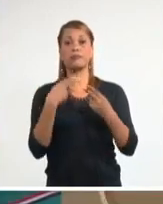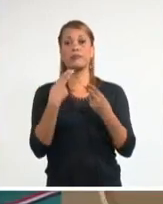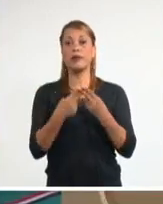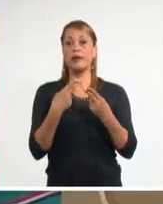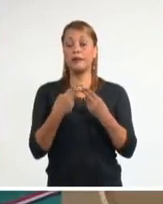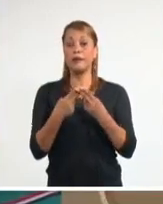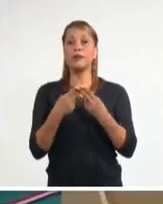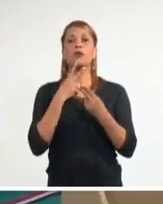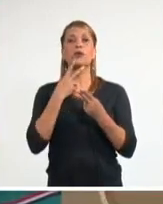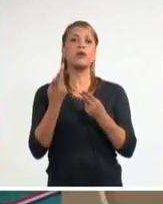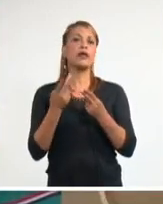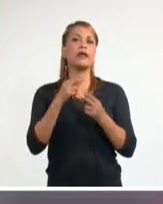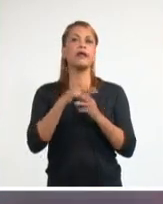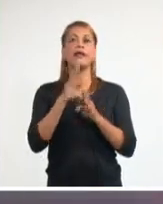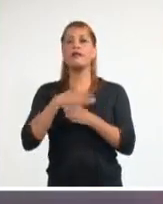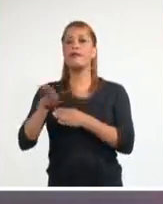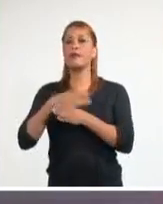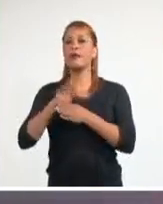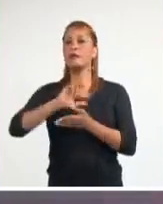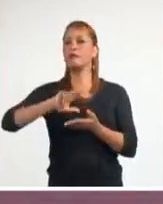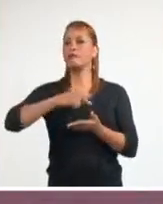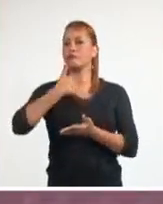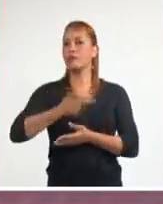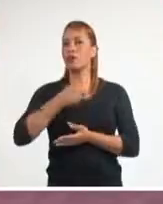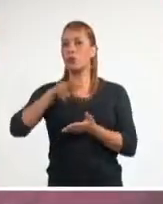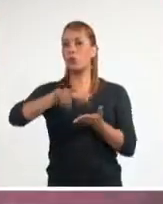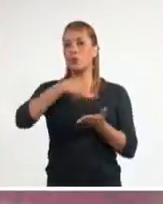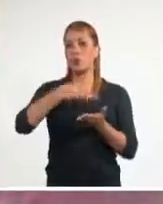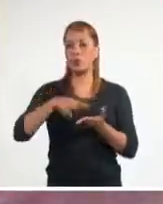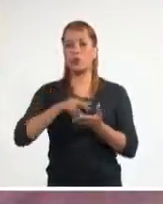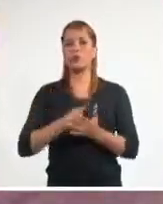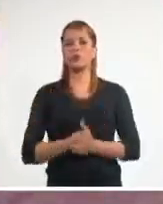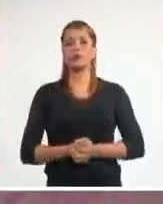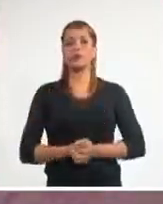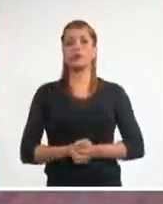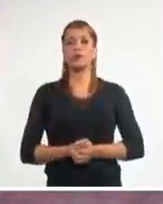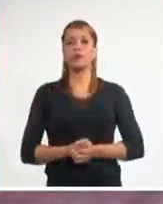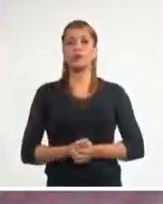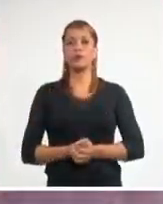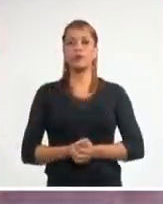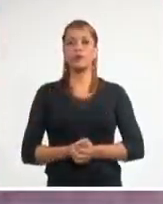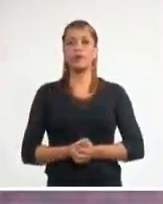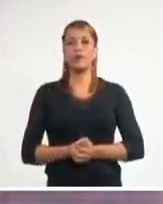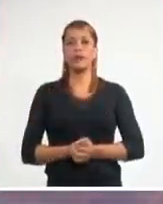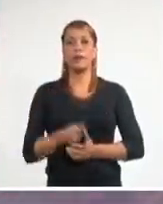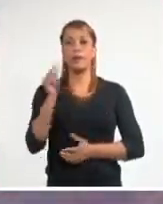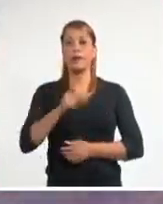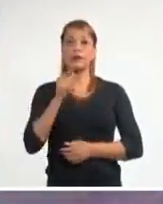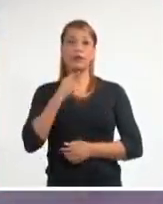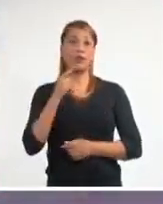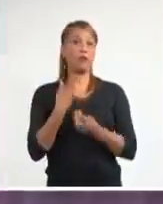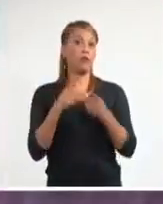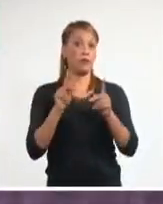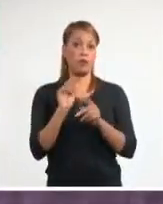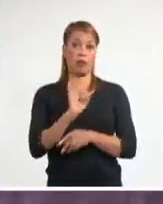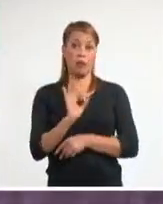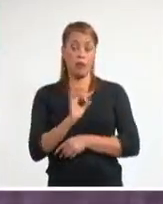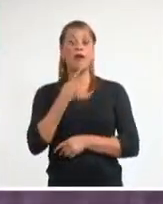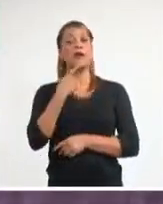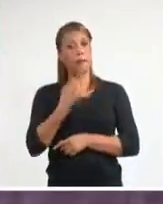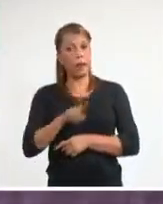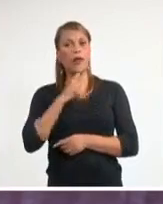y presentaciones de la agrupación Camagua, que celebra su 10º aniversario. Se suma al talento aficionado junto a los estudiantes de la enseñanza